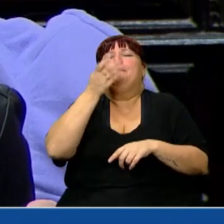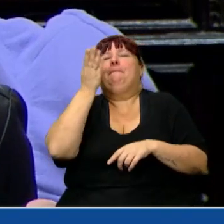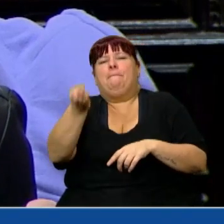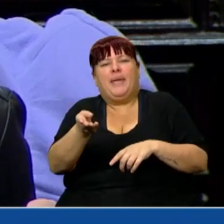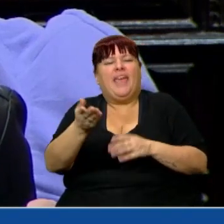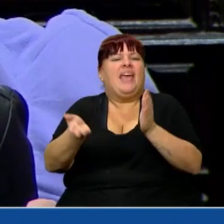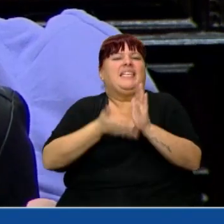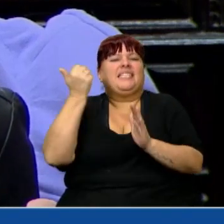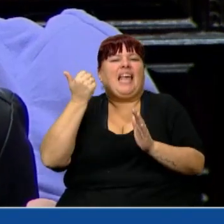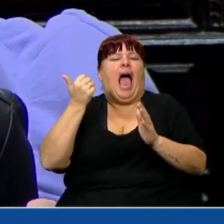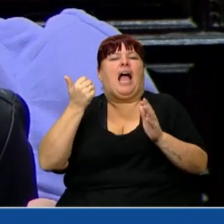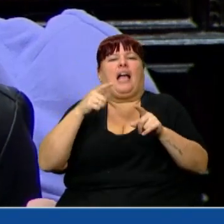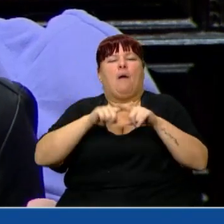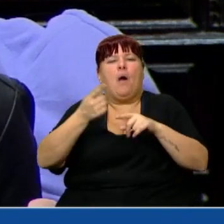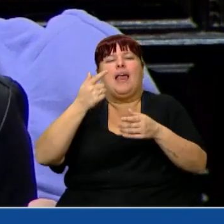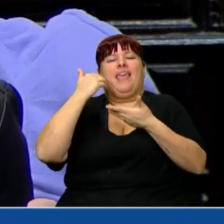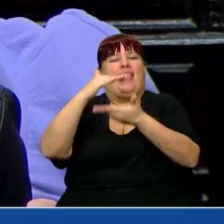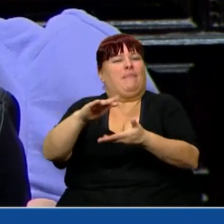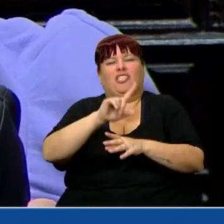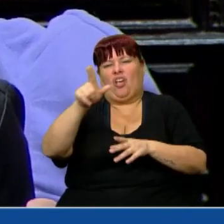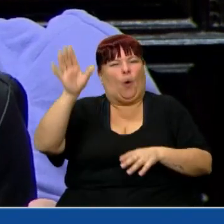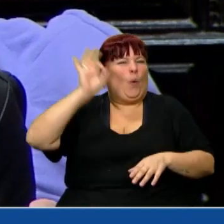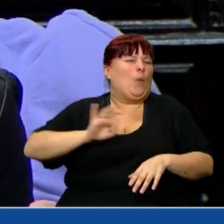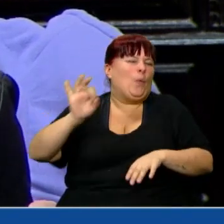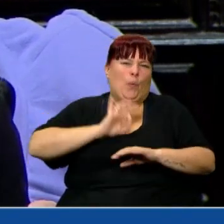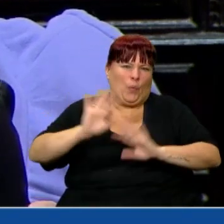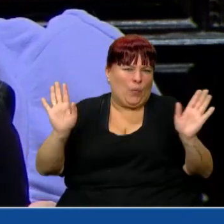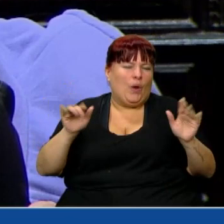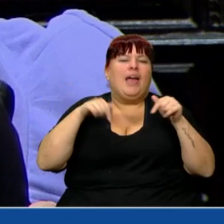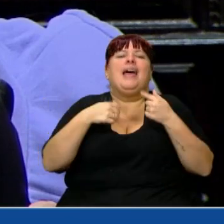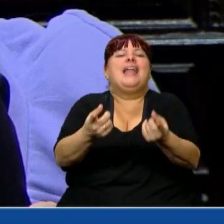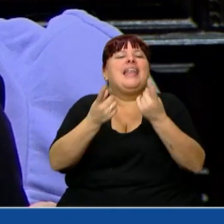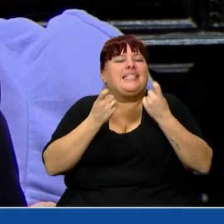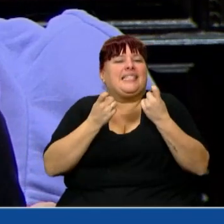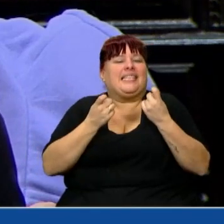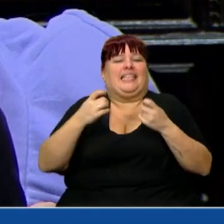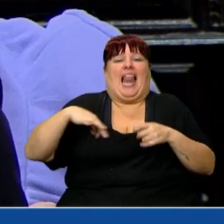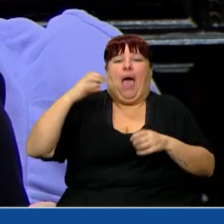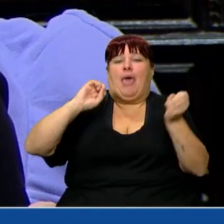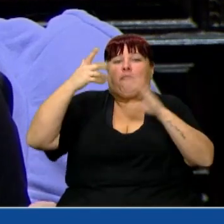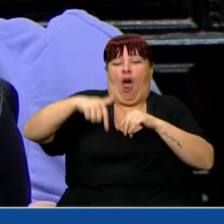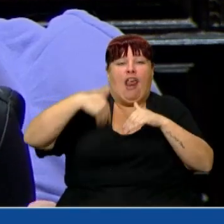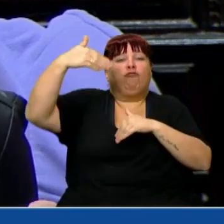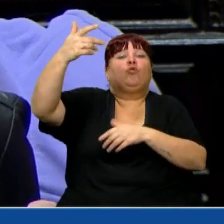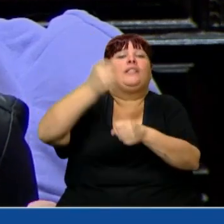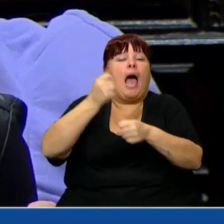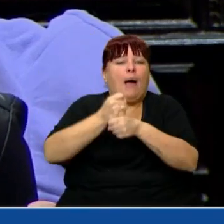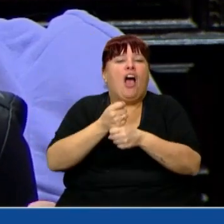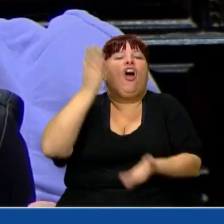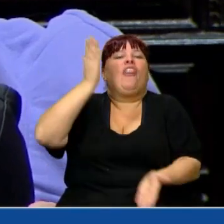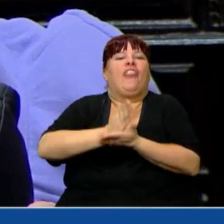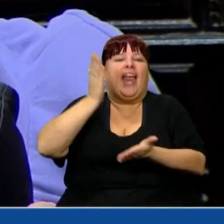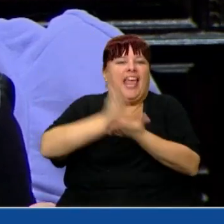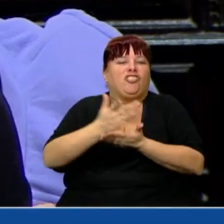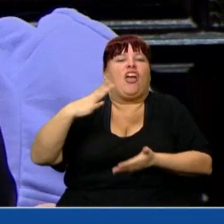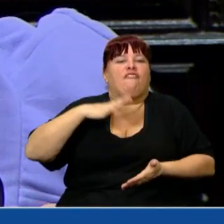pidiendo quita de huelga y de indemnizaciones es de lo más antiguo. Lo que necesita la vida moderna y el futuro del trabajo son los